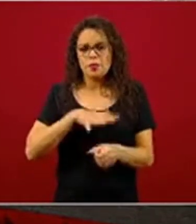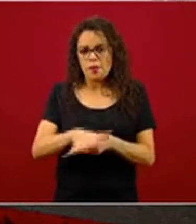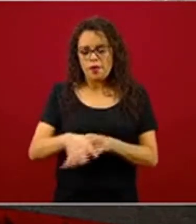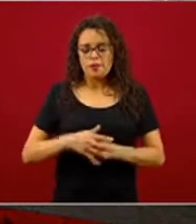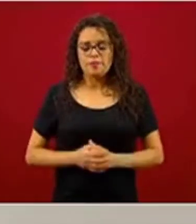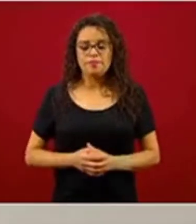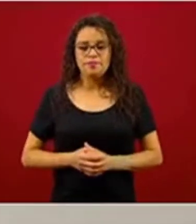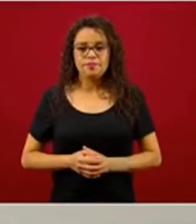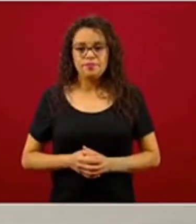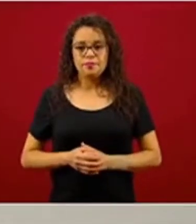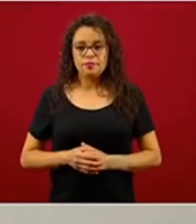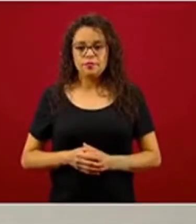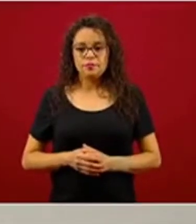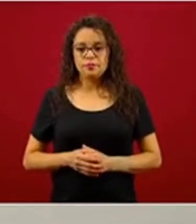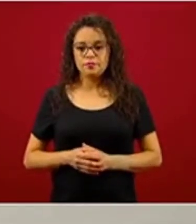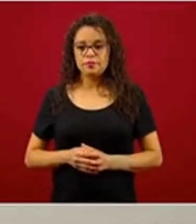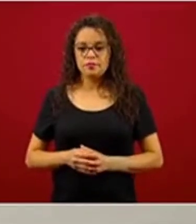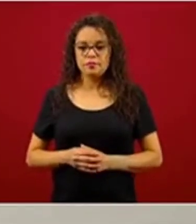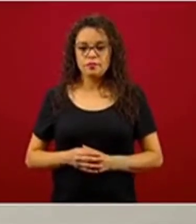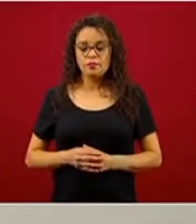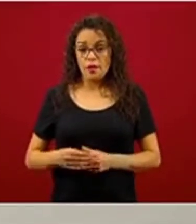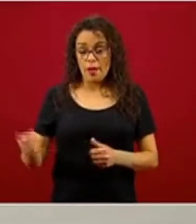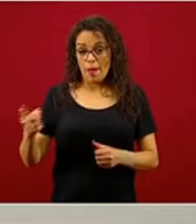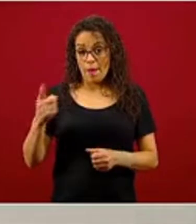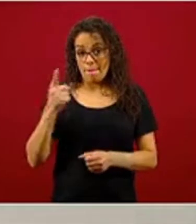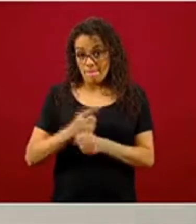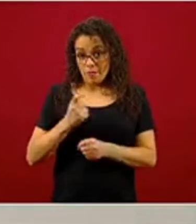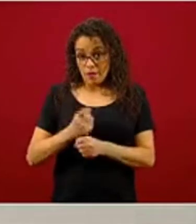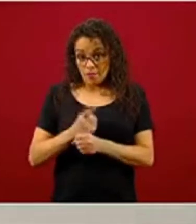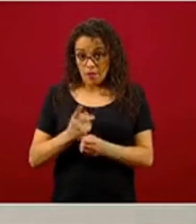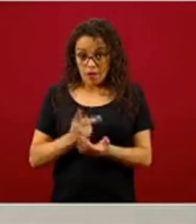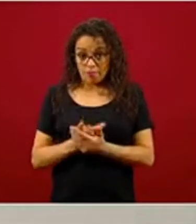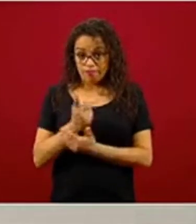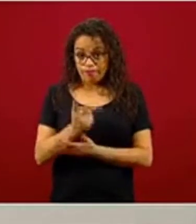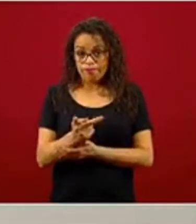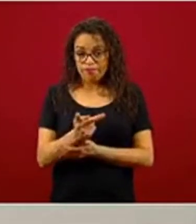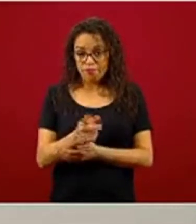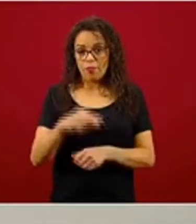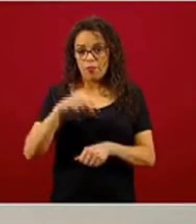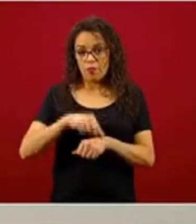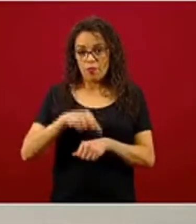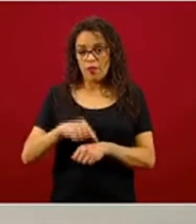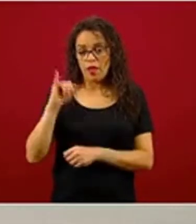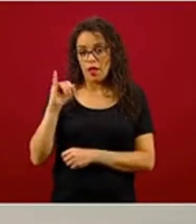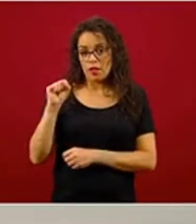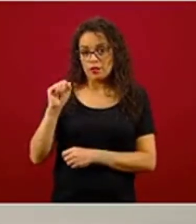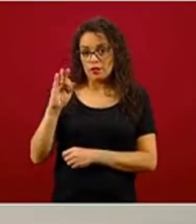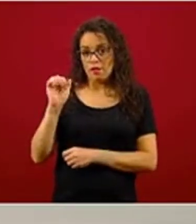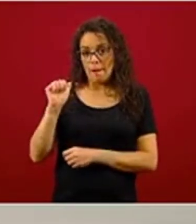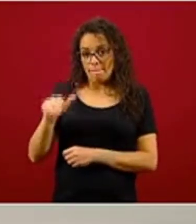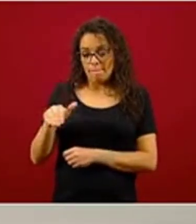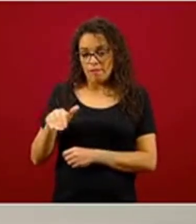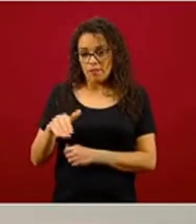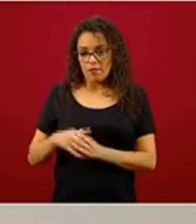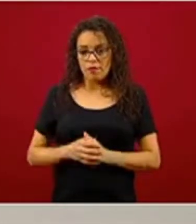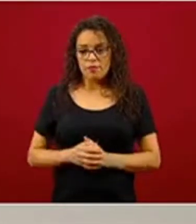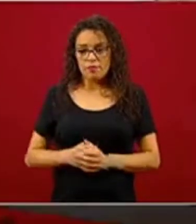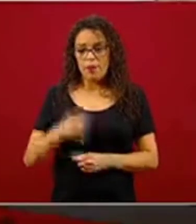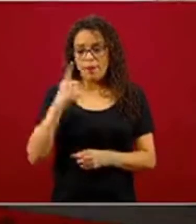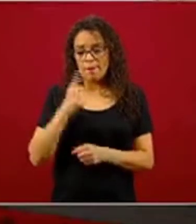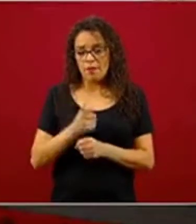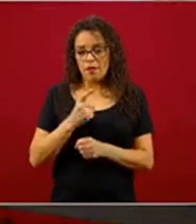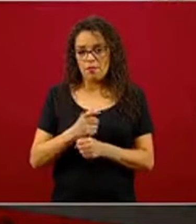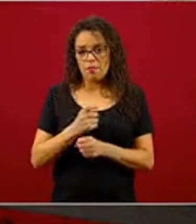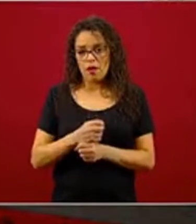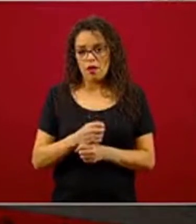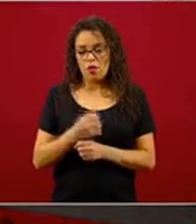pudiera estar la primera entrega para los médicos del ISFAM, es decir, de las Fuerzas Armadas, el 1 de junio. Esa